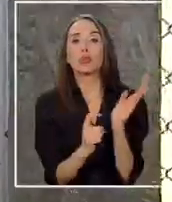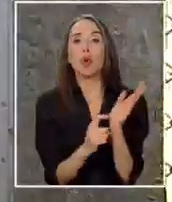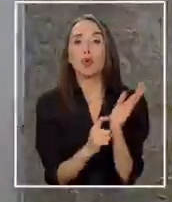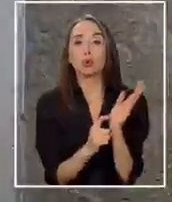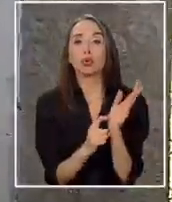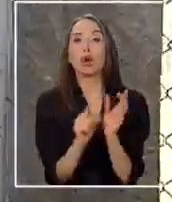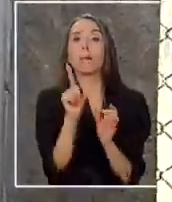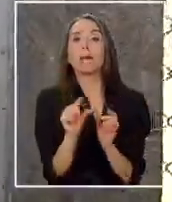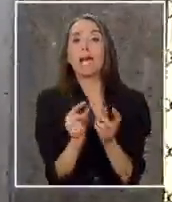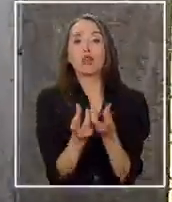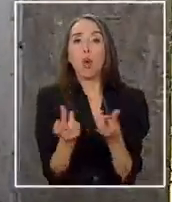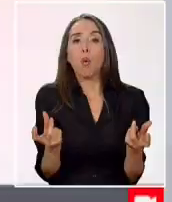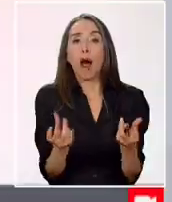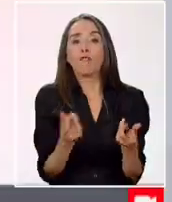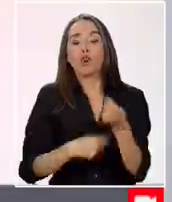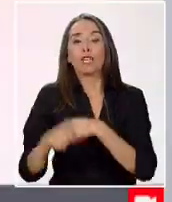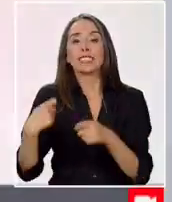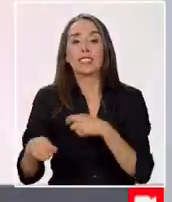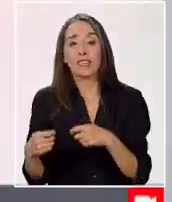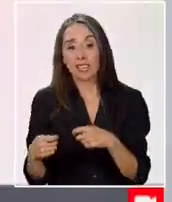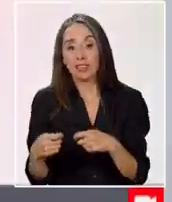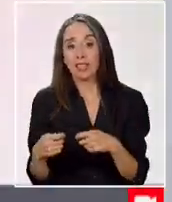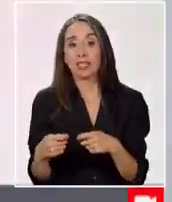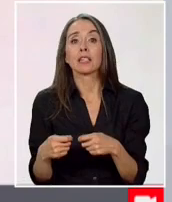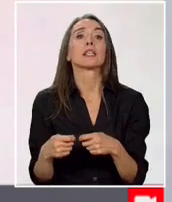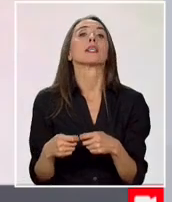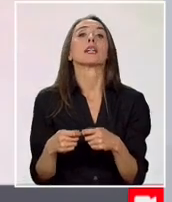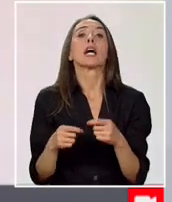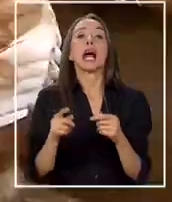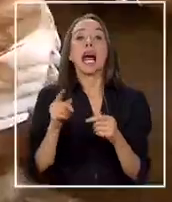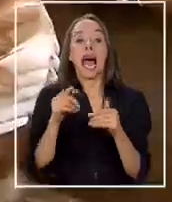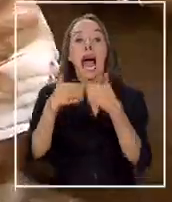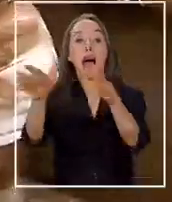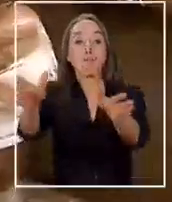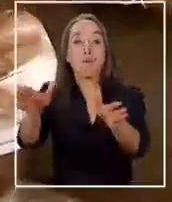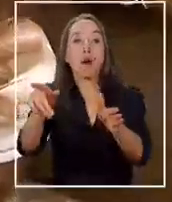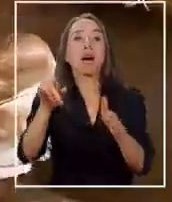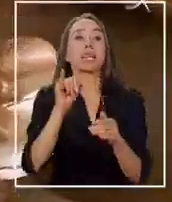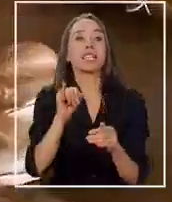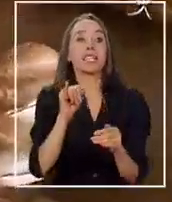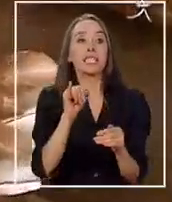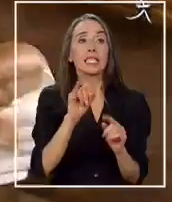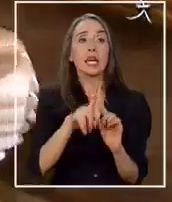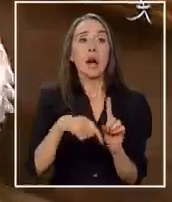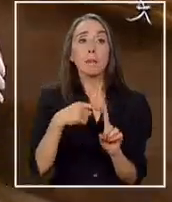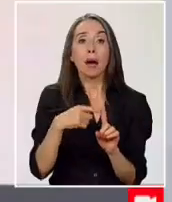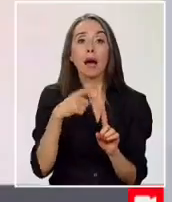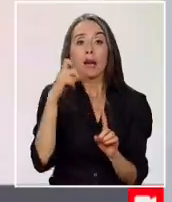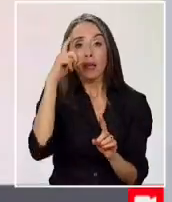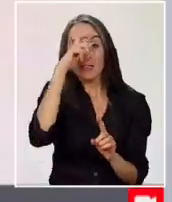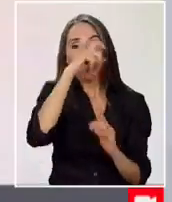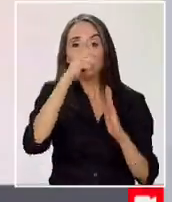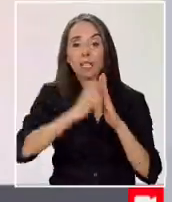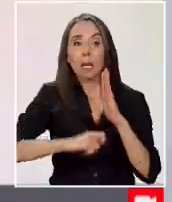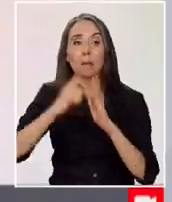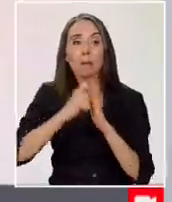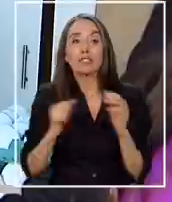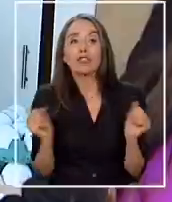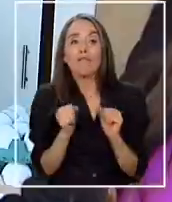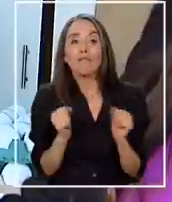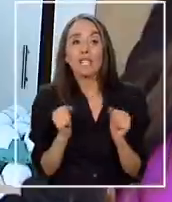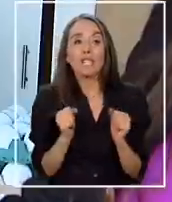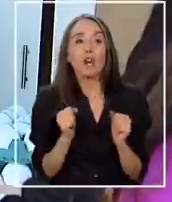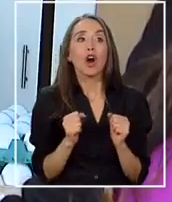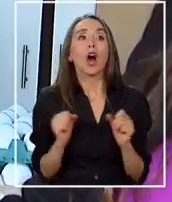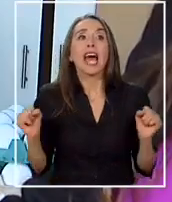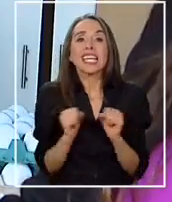tanto hay menos huevos en el mercado. Por un lado, y por el otro, hay más afinidad aún para consumirlo en los meses más fríos. Bueno,